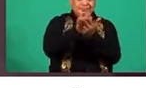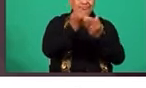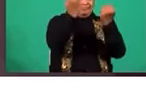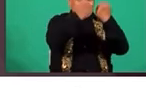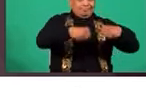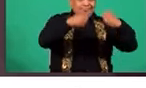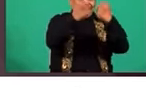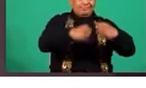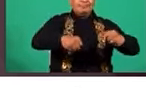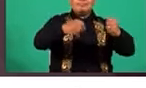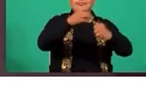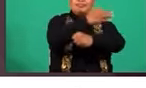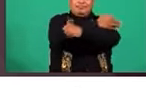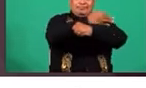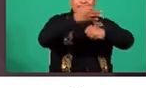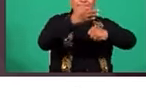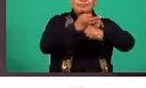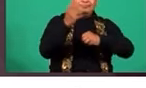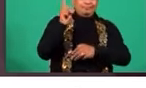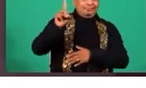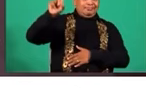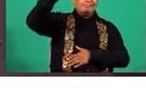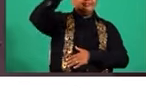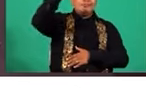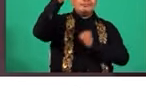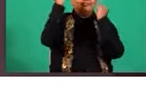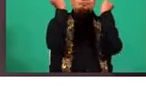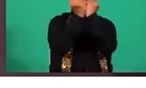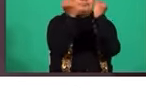con mi familia y con los voluntarios que quieran